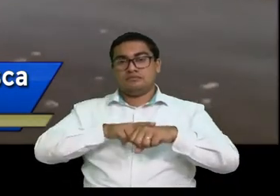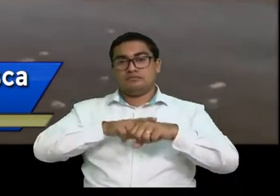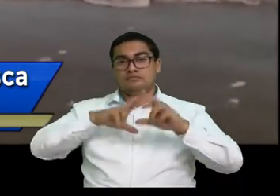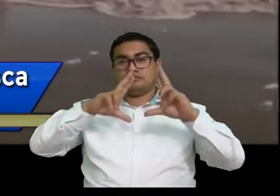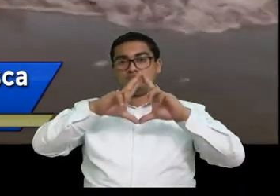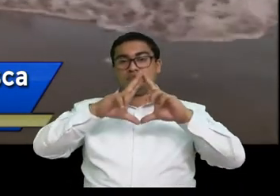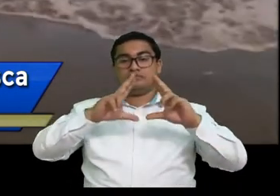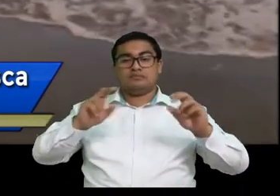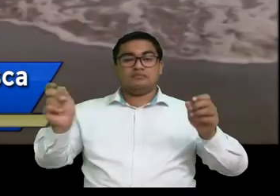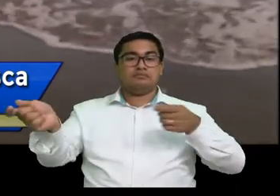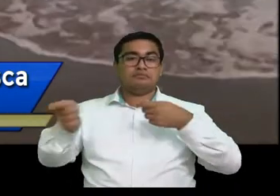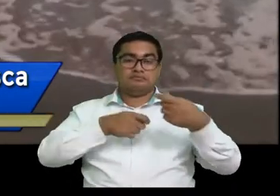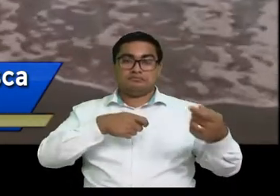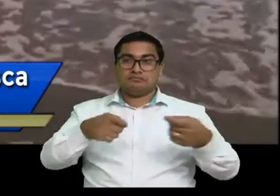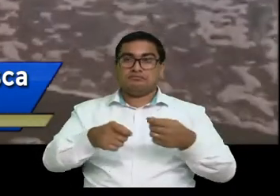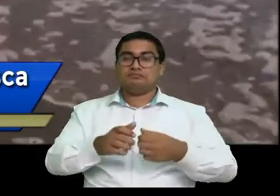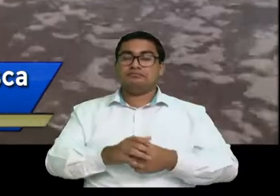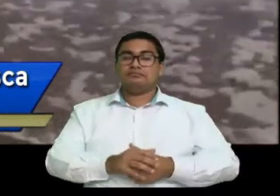y Comercio,